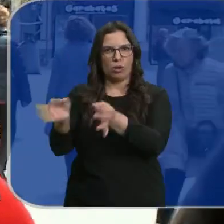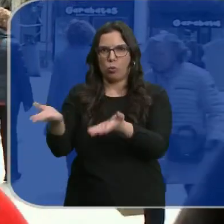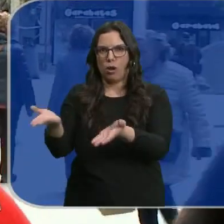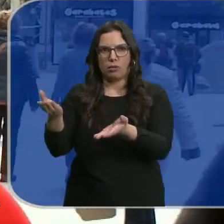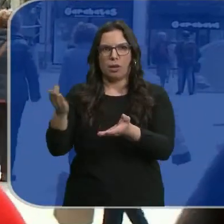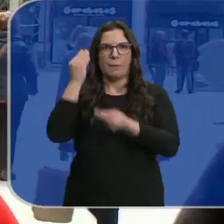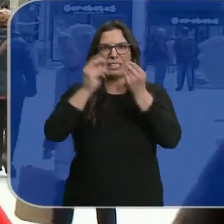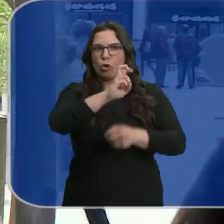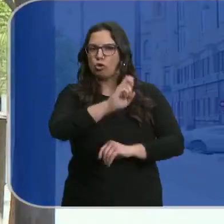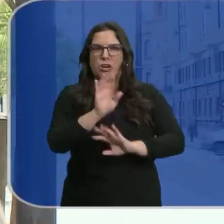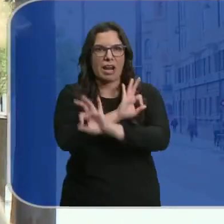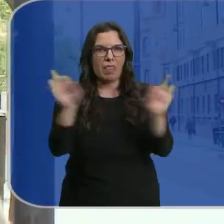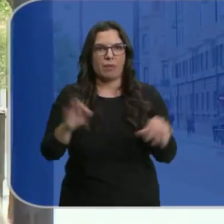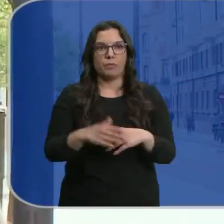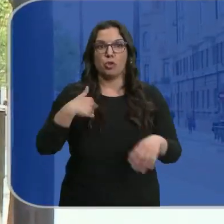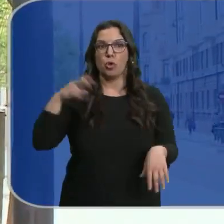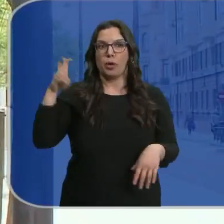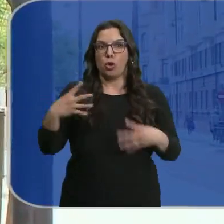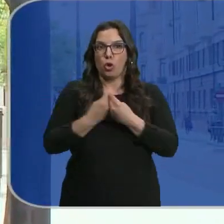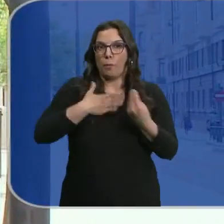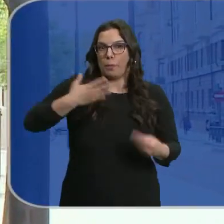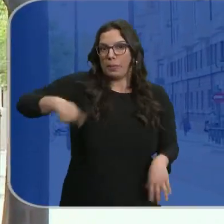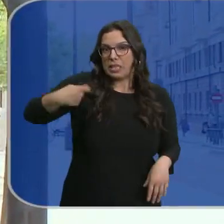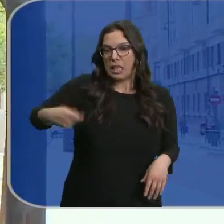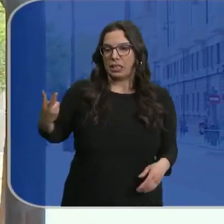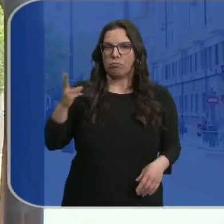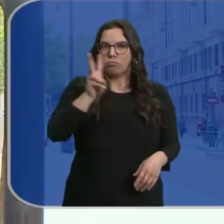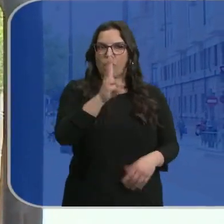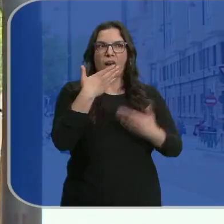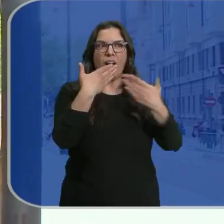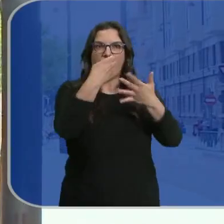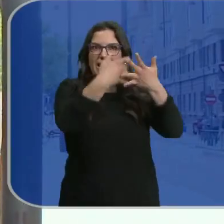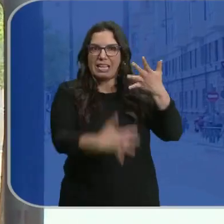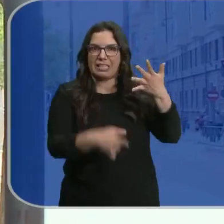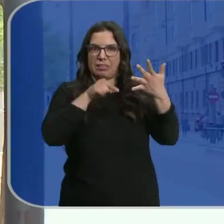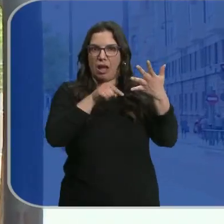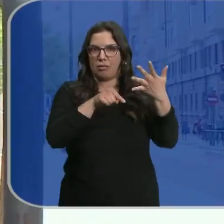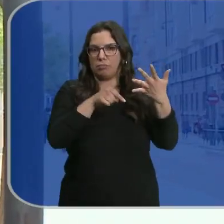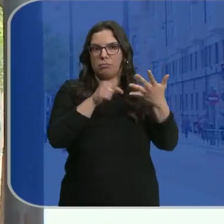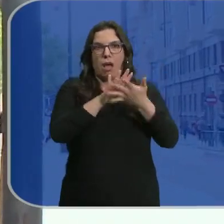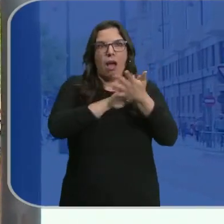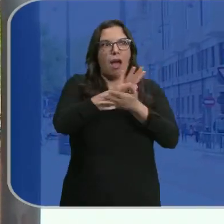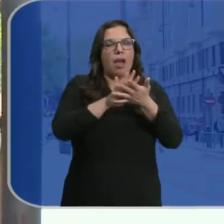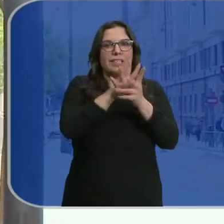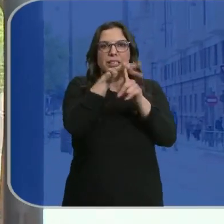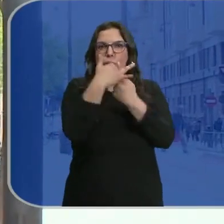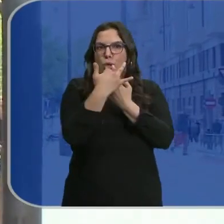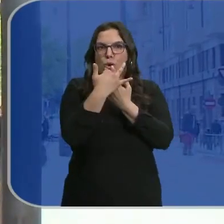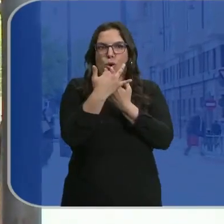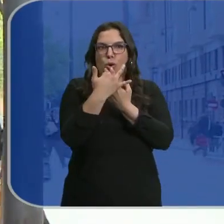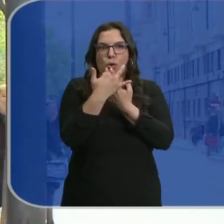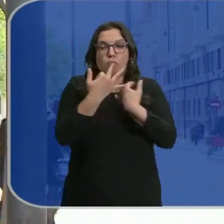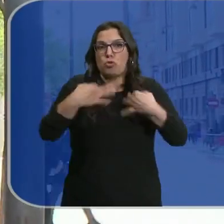momento. Se ha bajado otra opción. Yo vengo aquí con mi presidenta y venimos a hablar de una lista. Y venimos a hablar de una situación